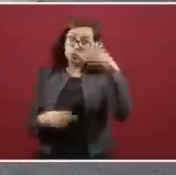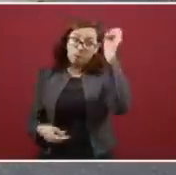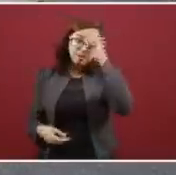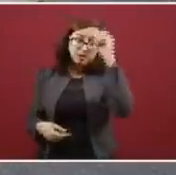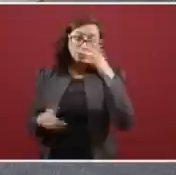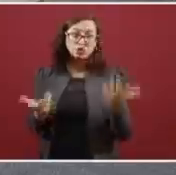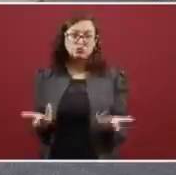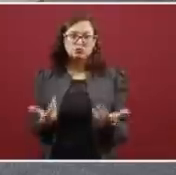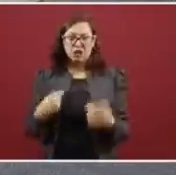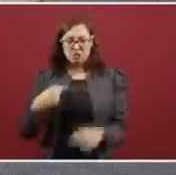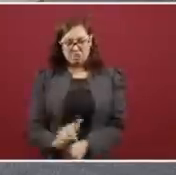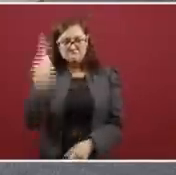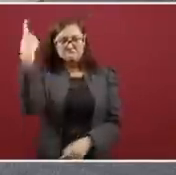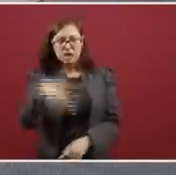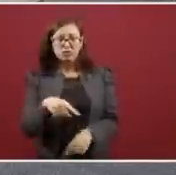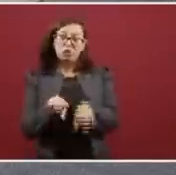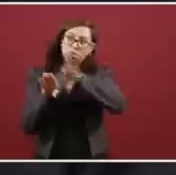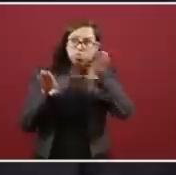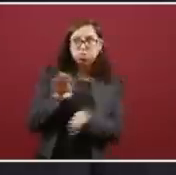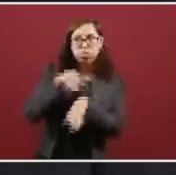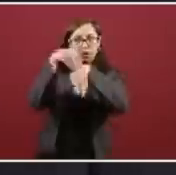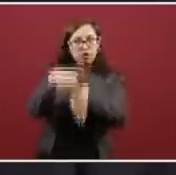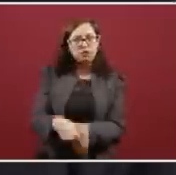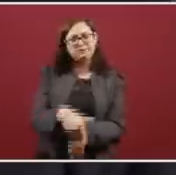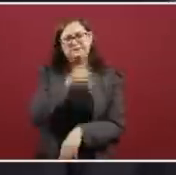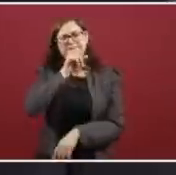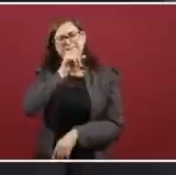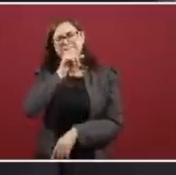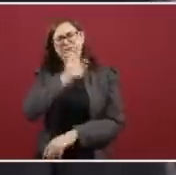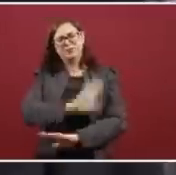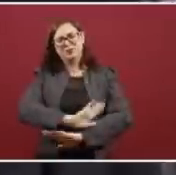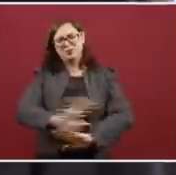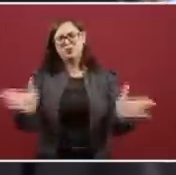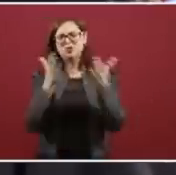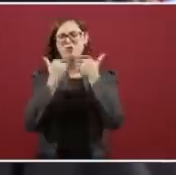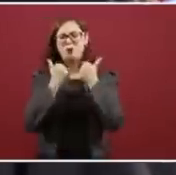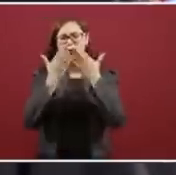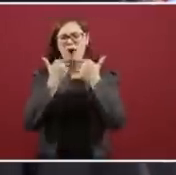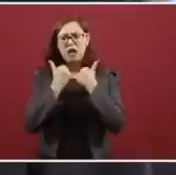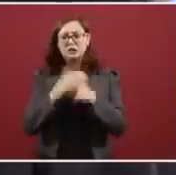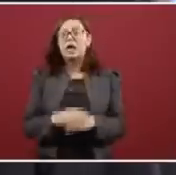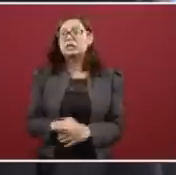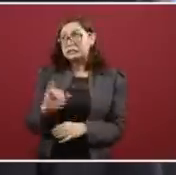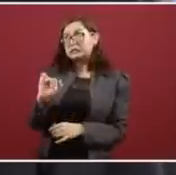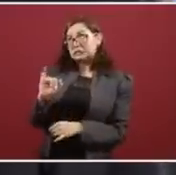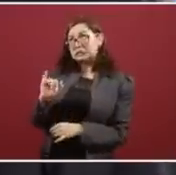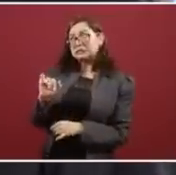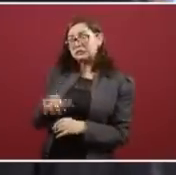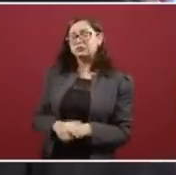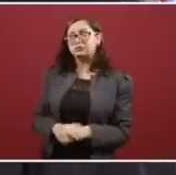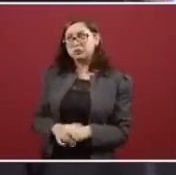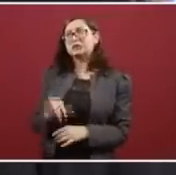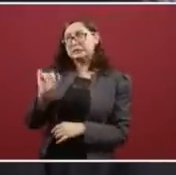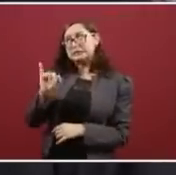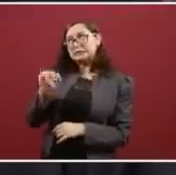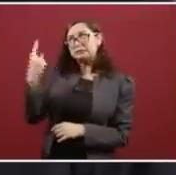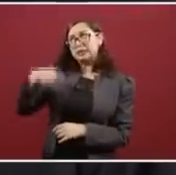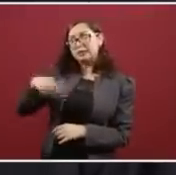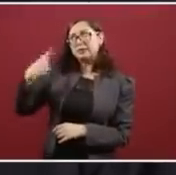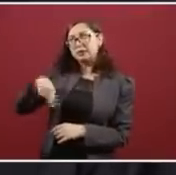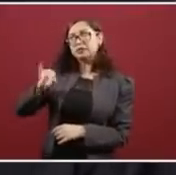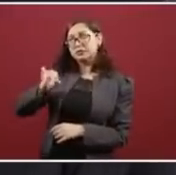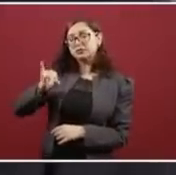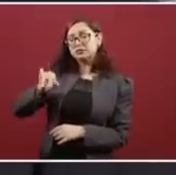no hay sumisión no es sí señor lo que usted diga señor